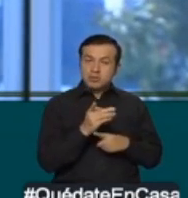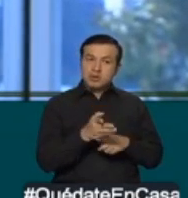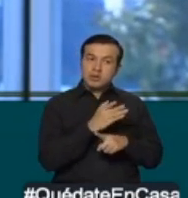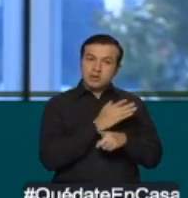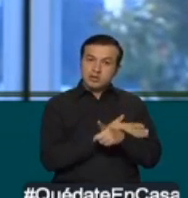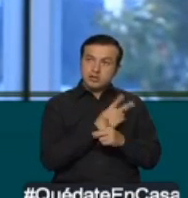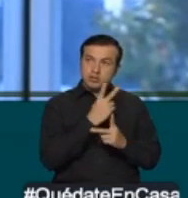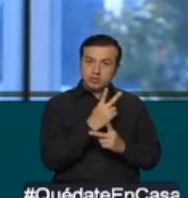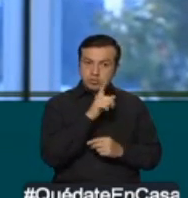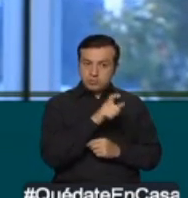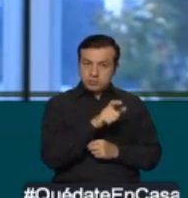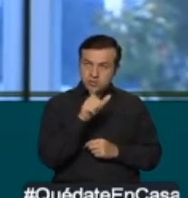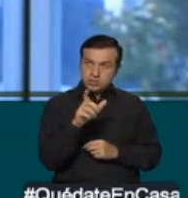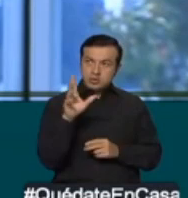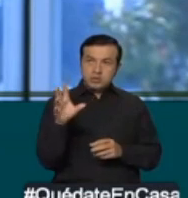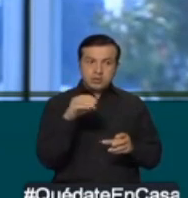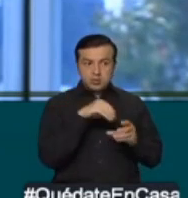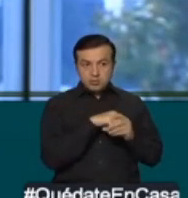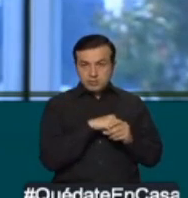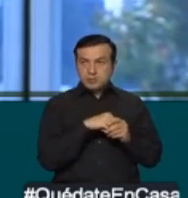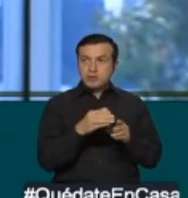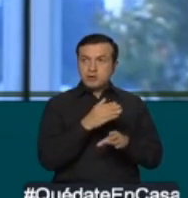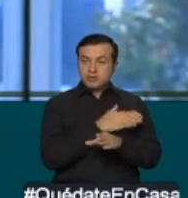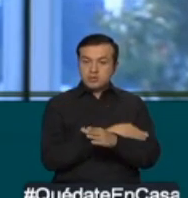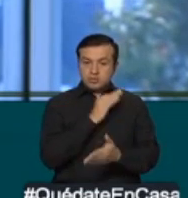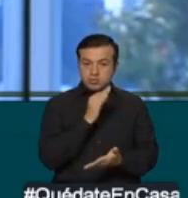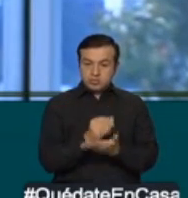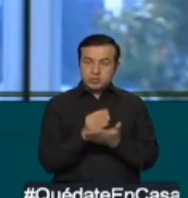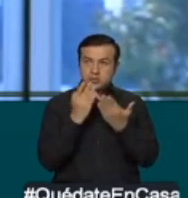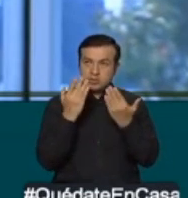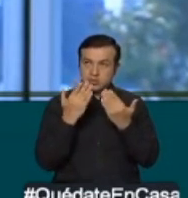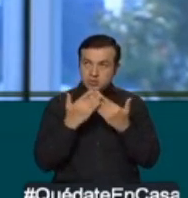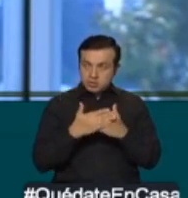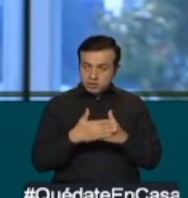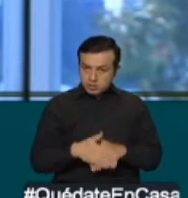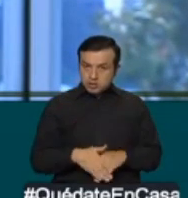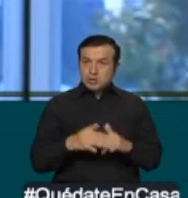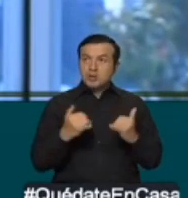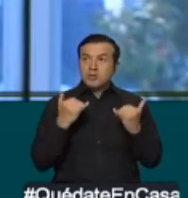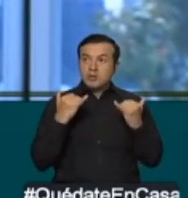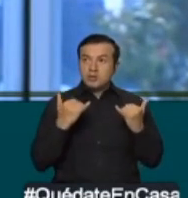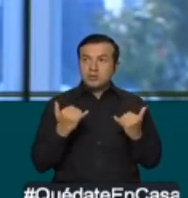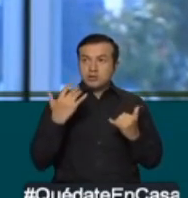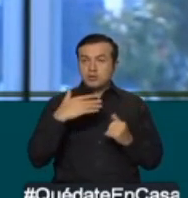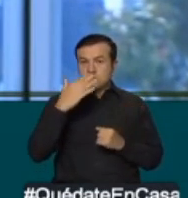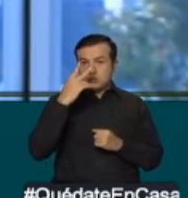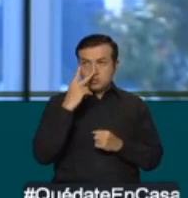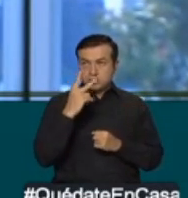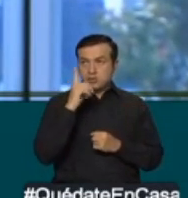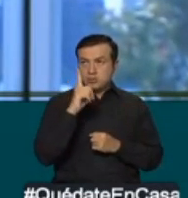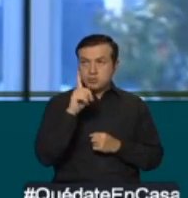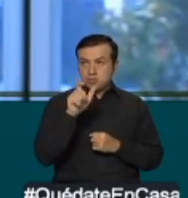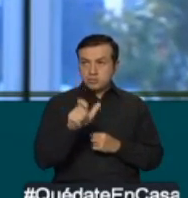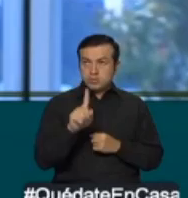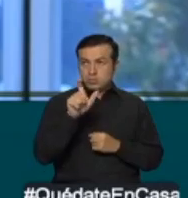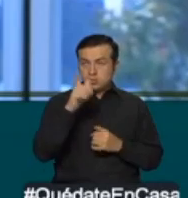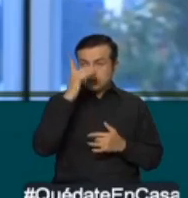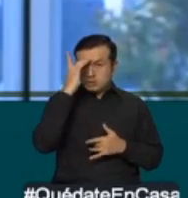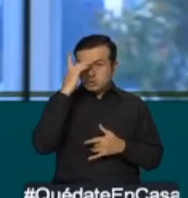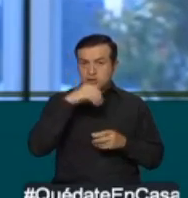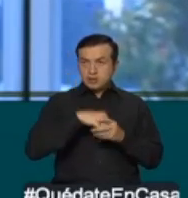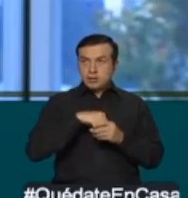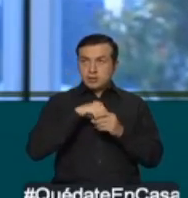esos dos casos no aparecieron en las cifras establecidas pero hoy como ustedes pueden ver ya hay un caso